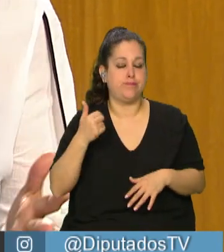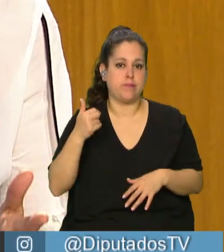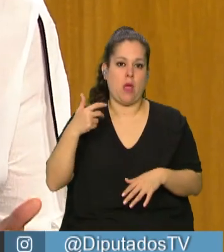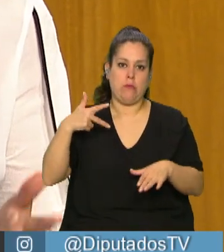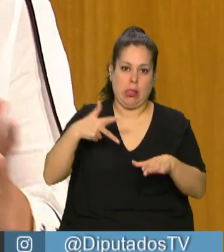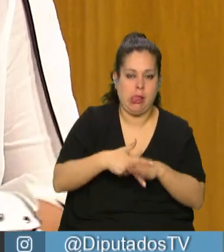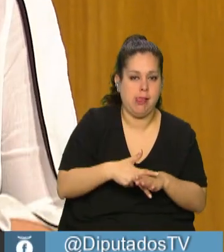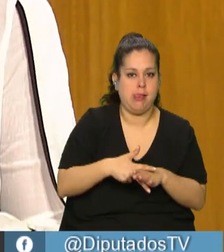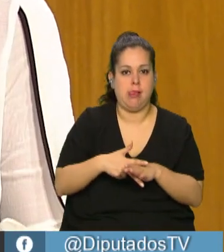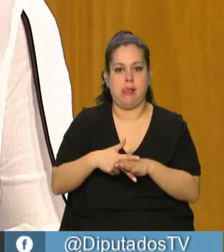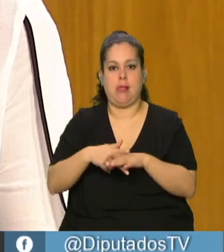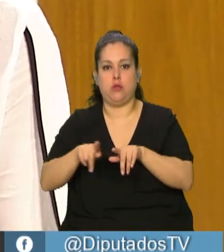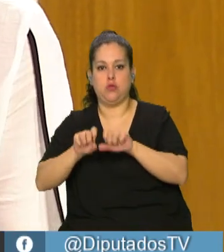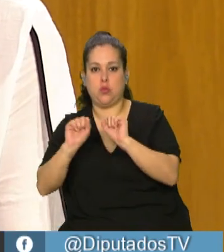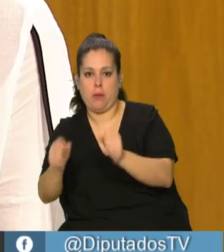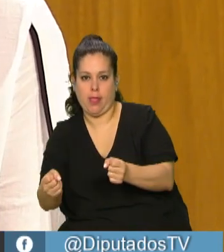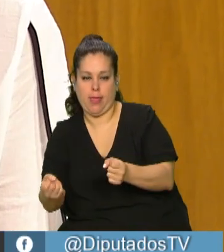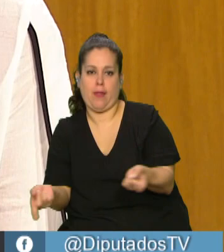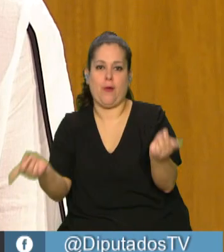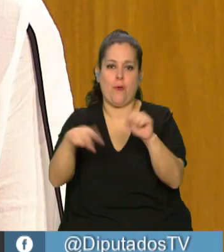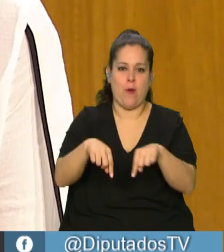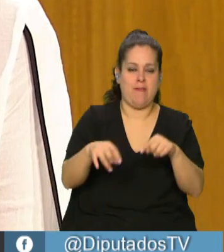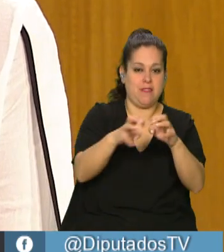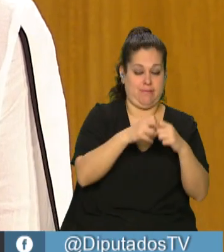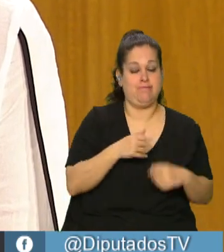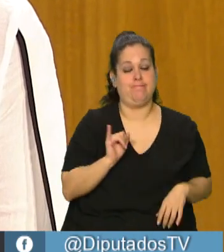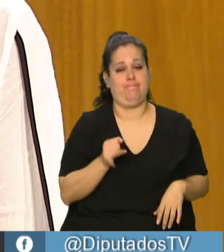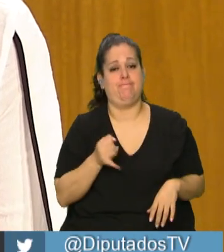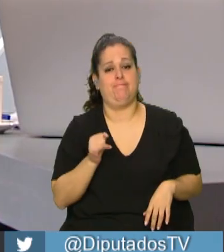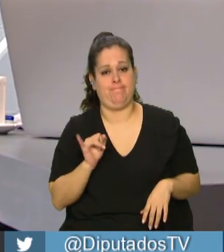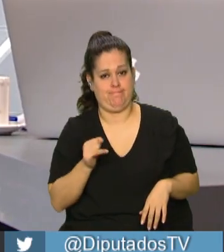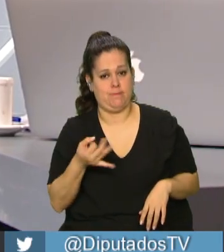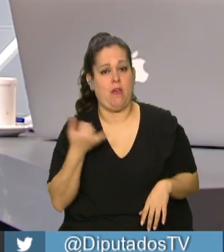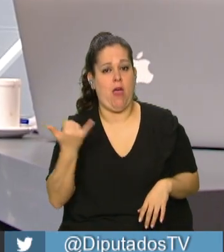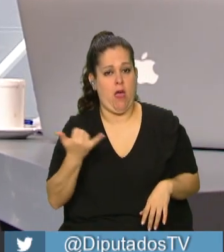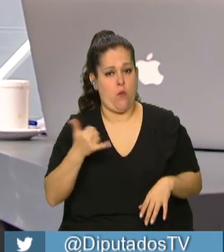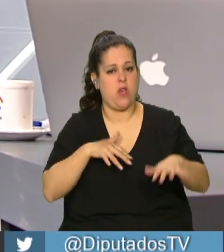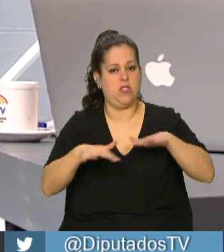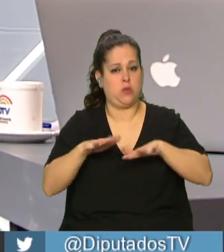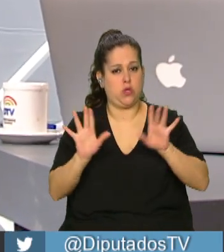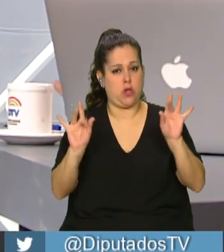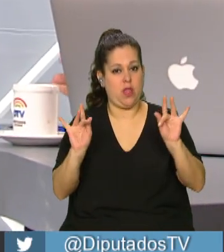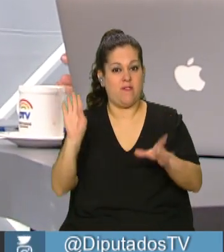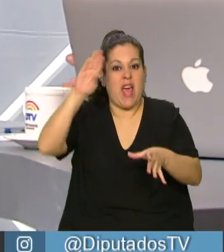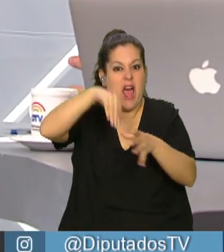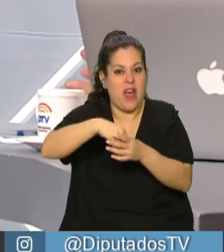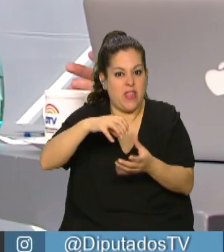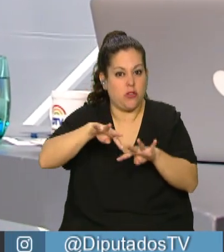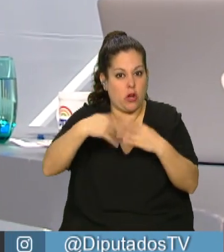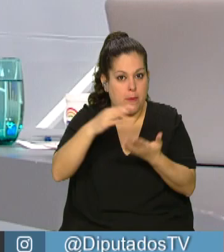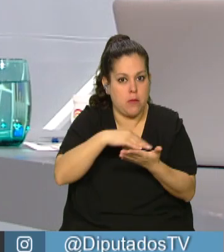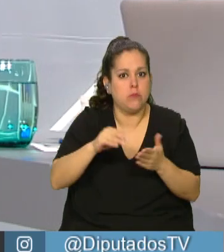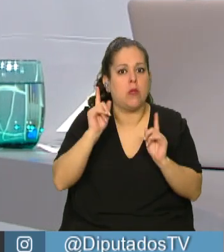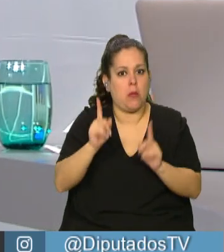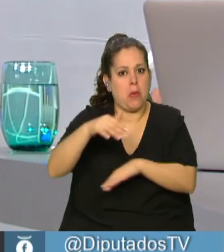suspender un poco la sesión, retomarla. Claro, porque había situaciones difíciles, no solo dentro del recinto, sino en la